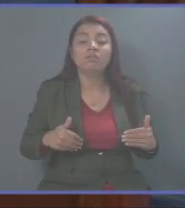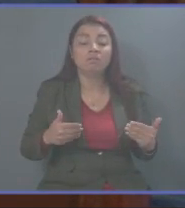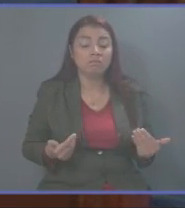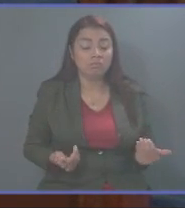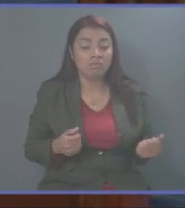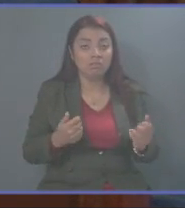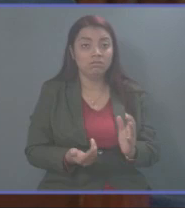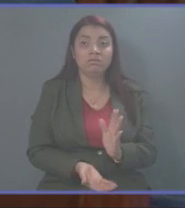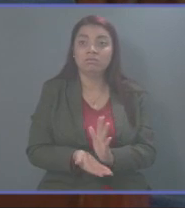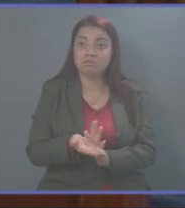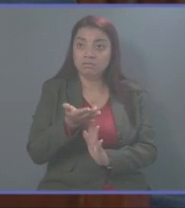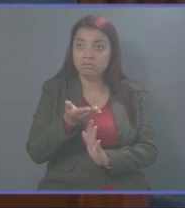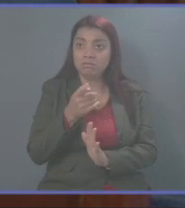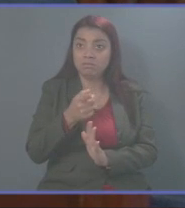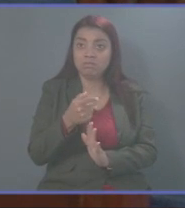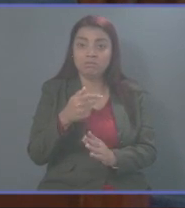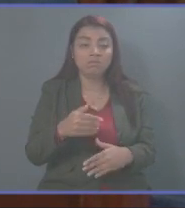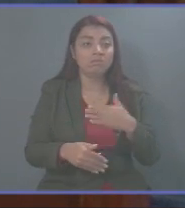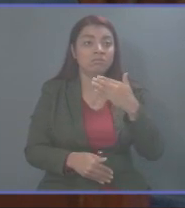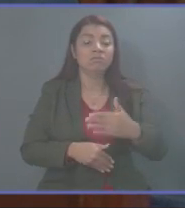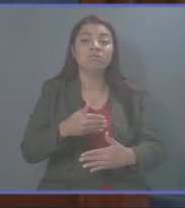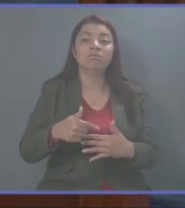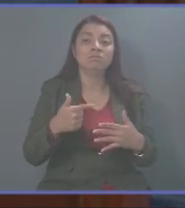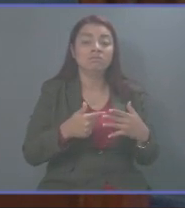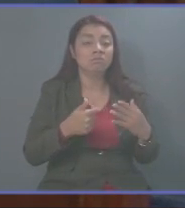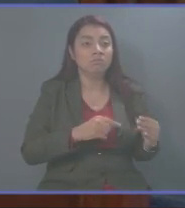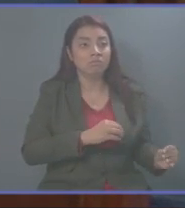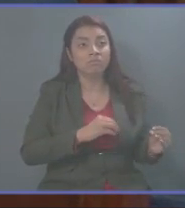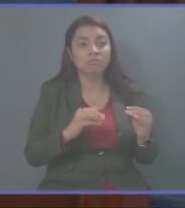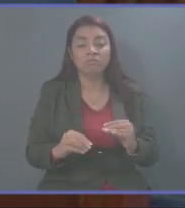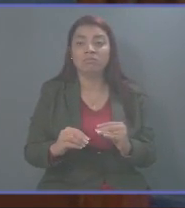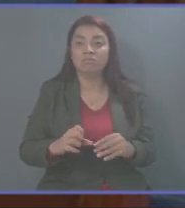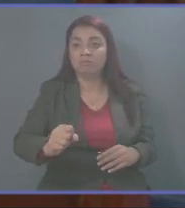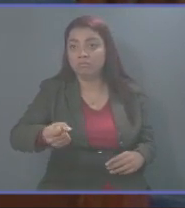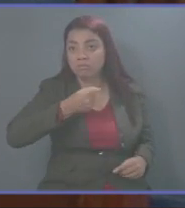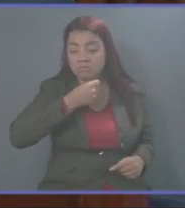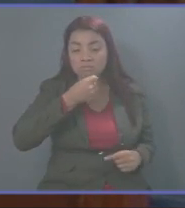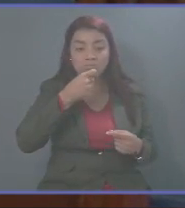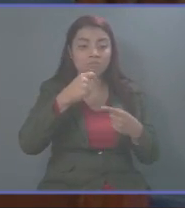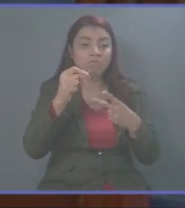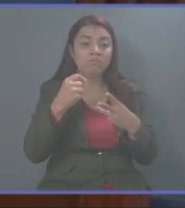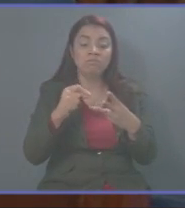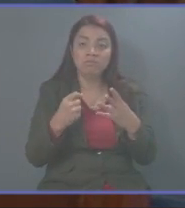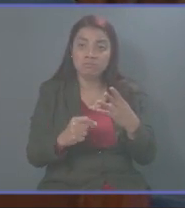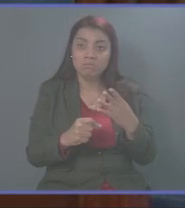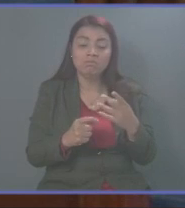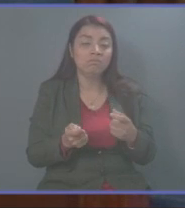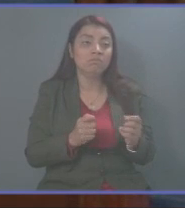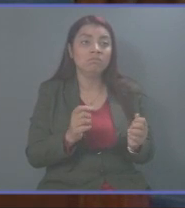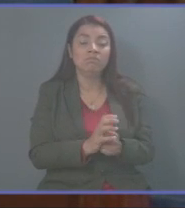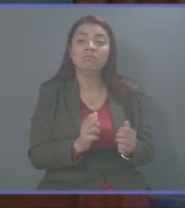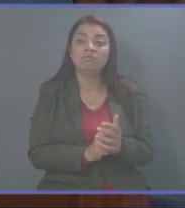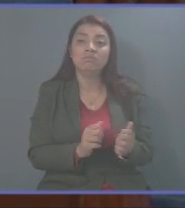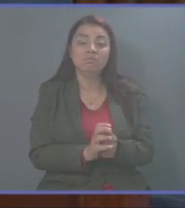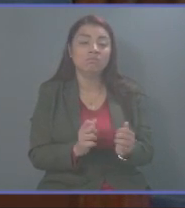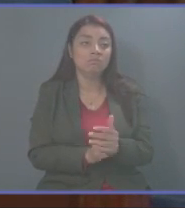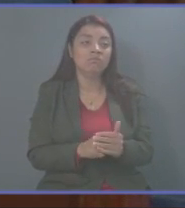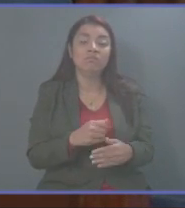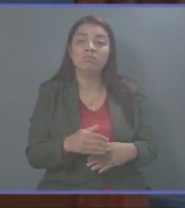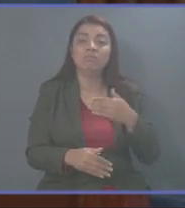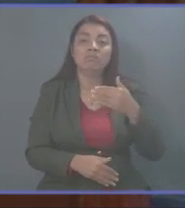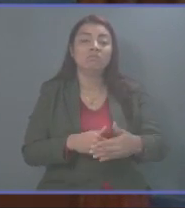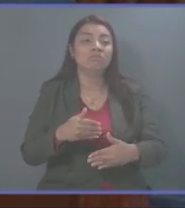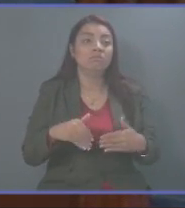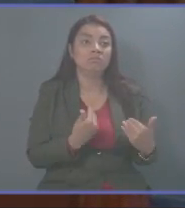para desarrollar lo pertinente a la ejecución, seguimiento, documentación, evaluación, remediación de problemas y procesos de mejora